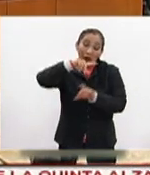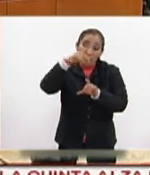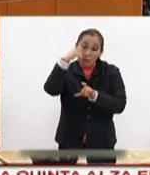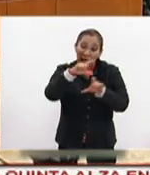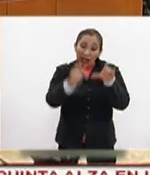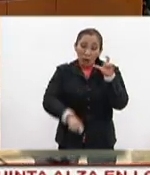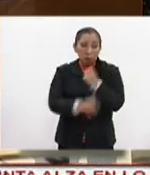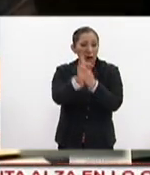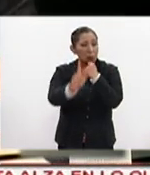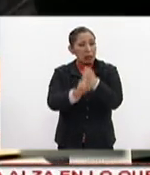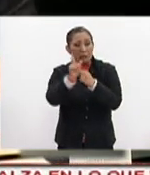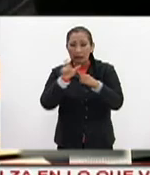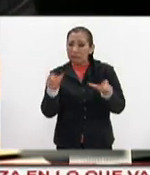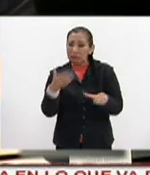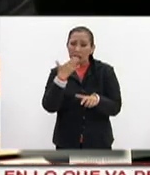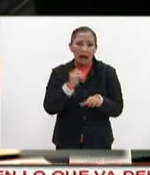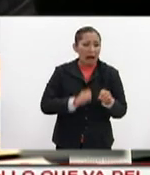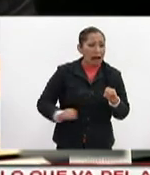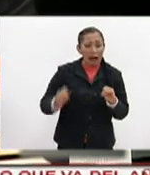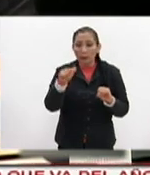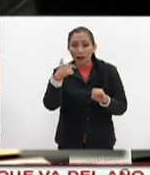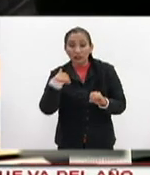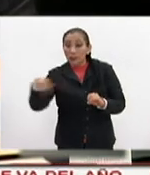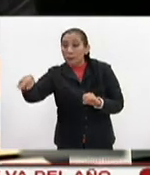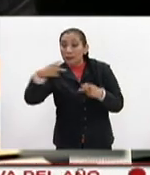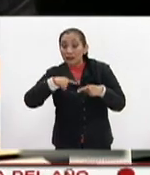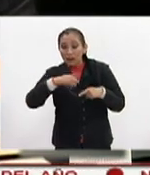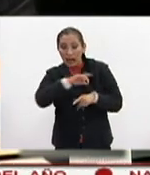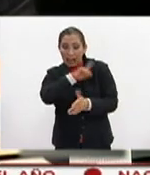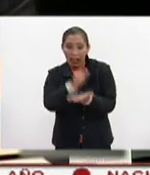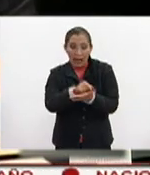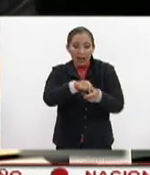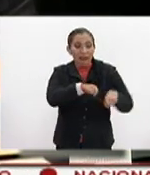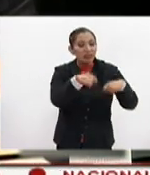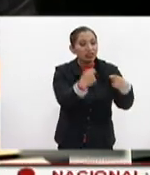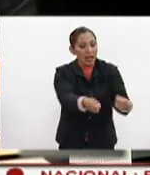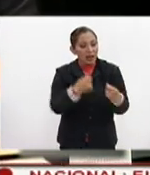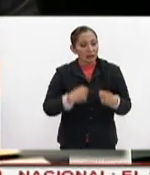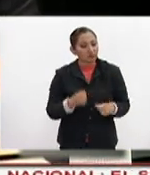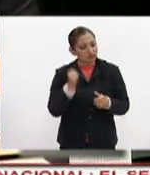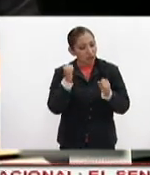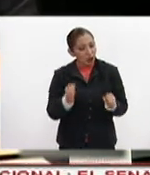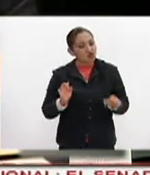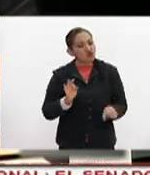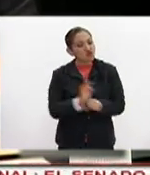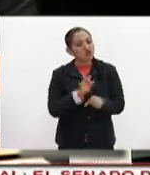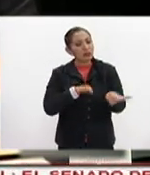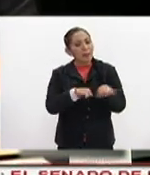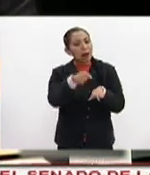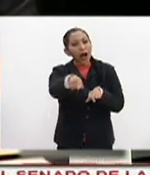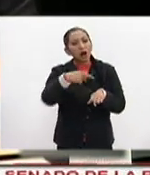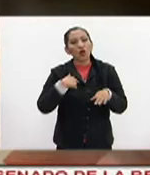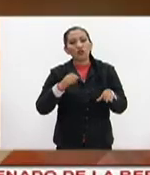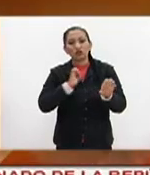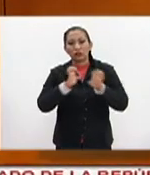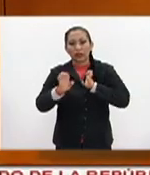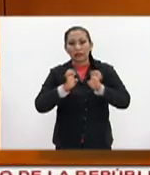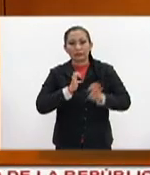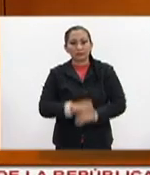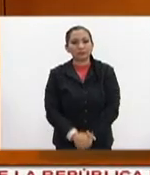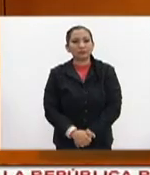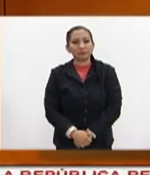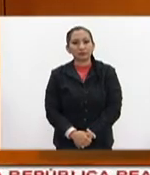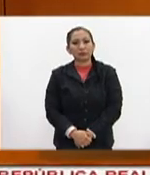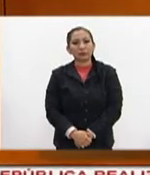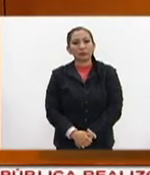pasado por una crisis de seguridad, por lo que es urgente contar con una ley que otorgue certidumbre a la actuación de las Fuerzas Armadas.